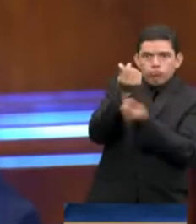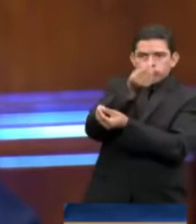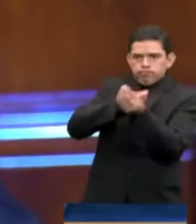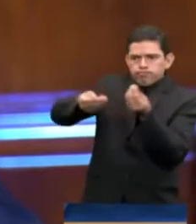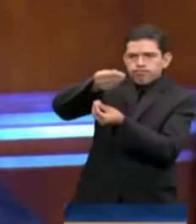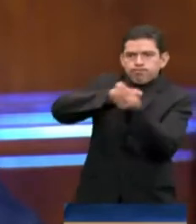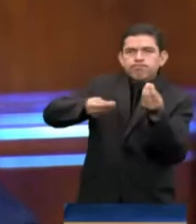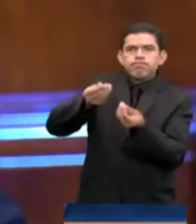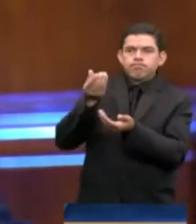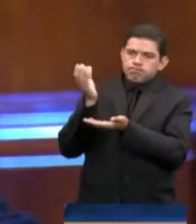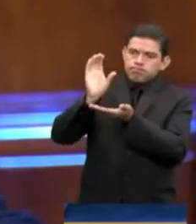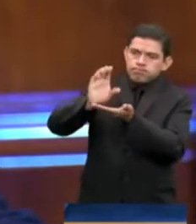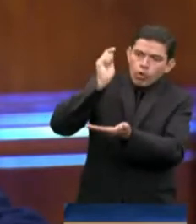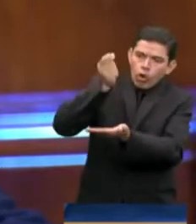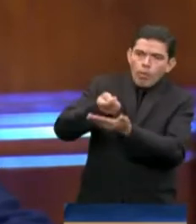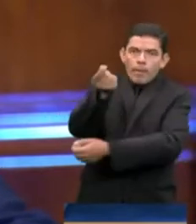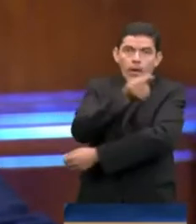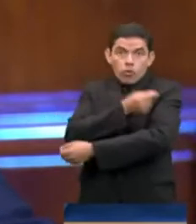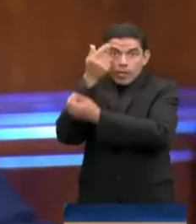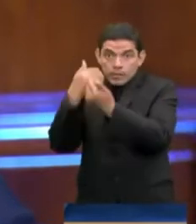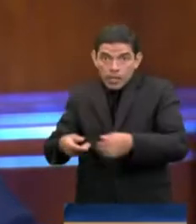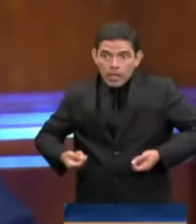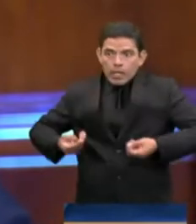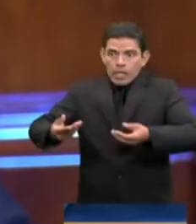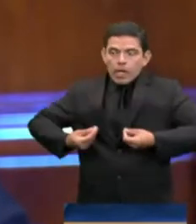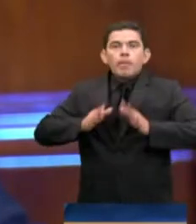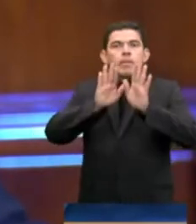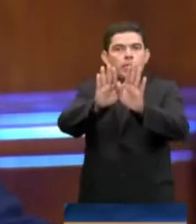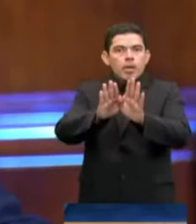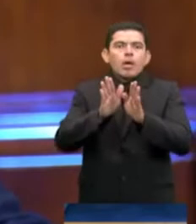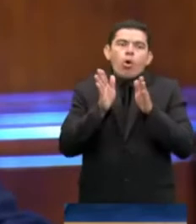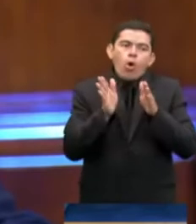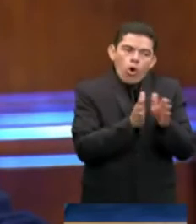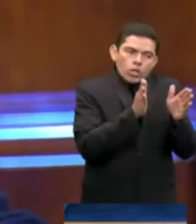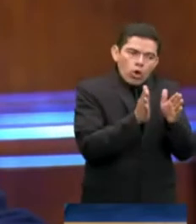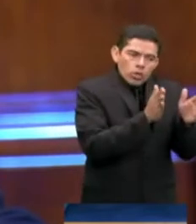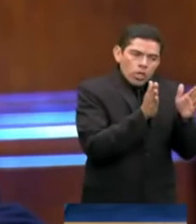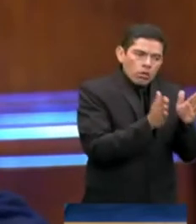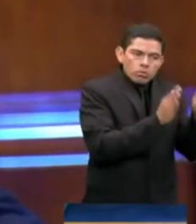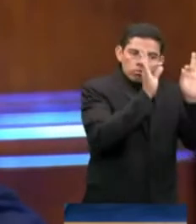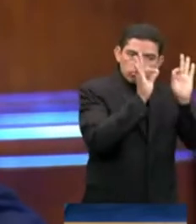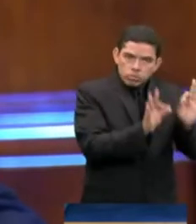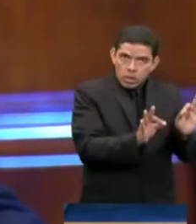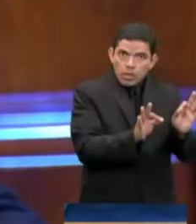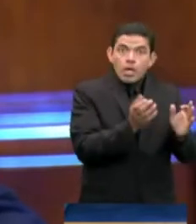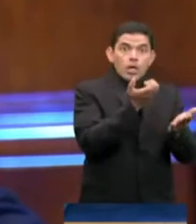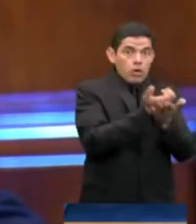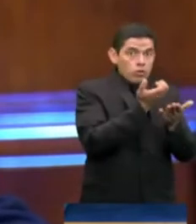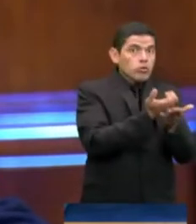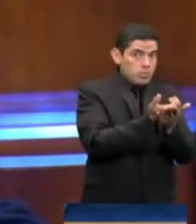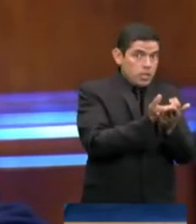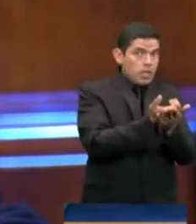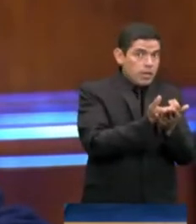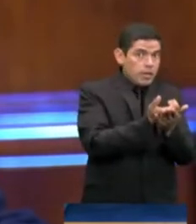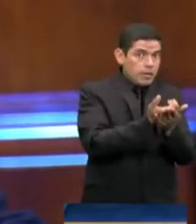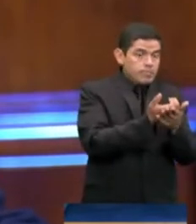la exitosa vacunación, hemos puesto orden de manera que, en muchísimo menos